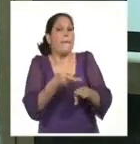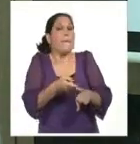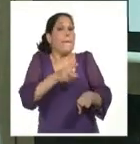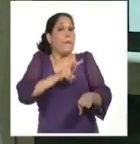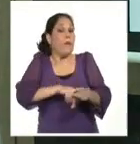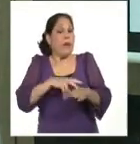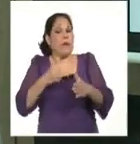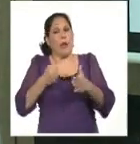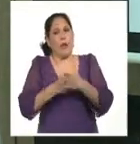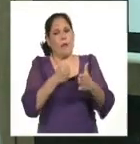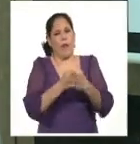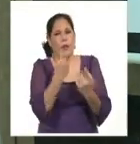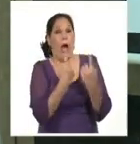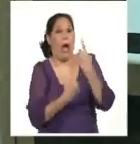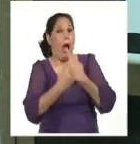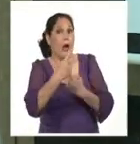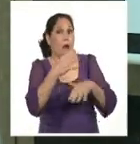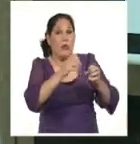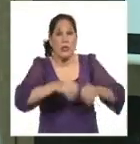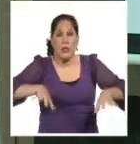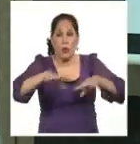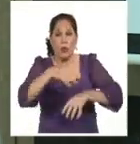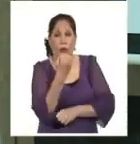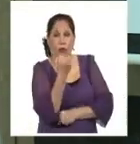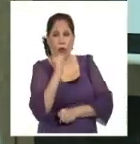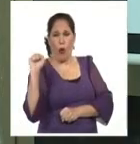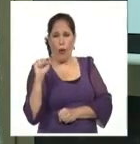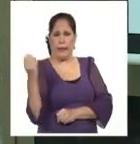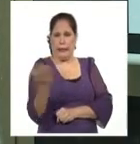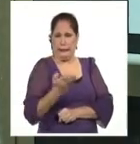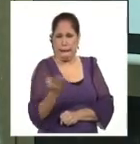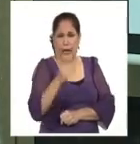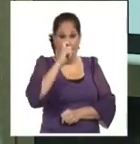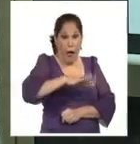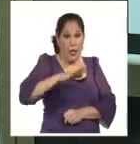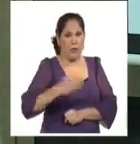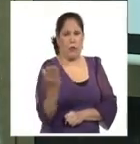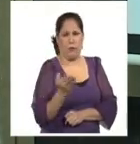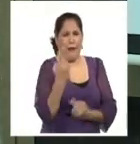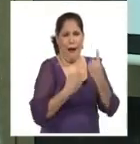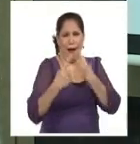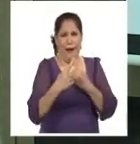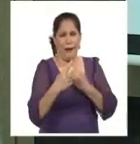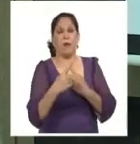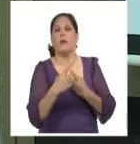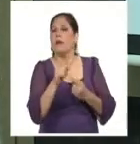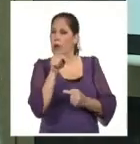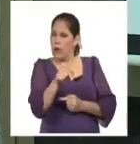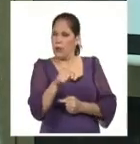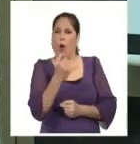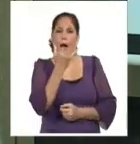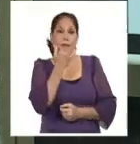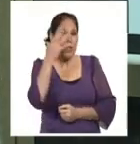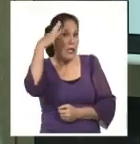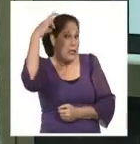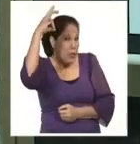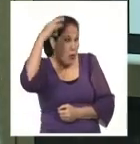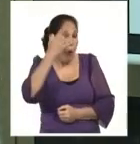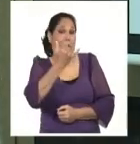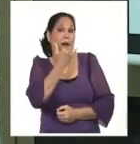enfrentar cualquier tipo de violencia en este caso y de fenómeno que afecte la